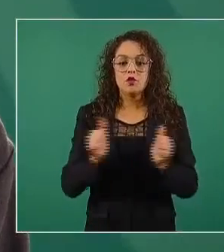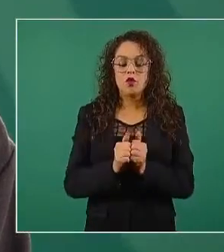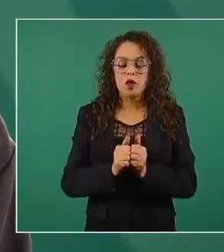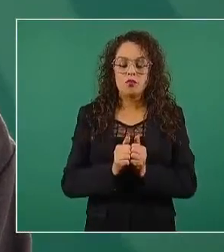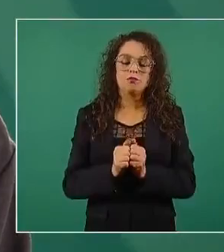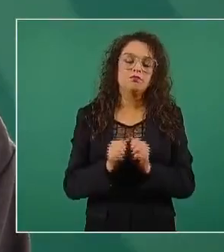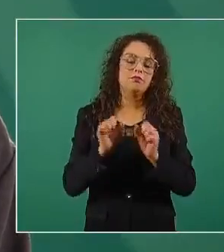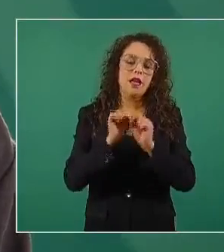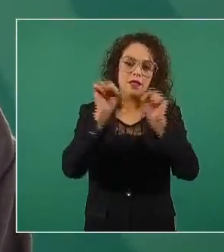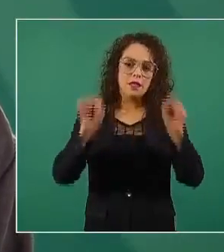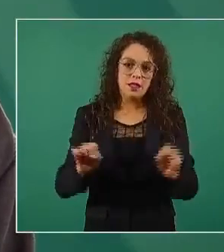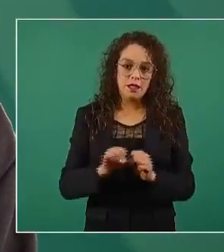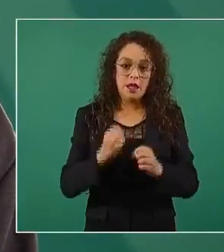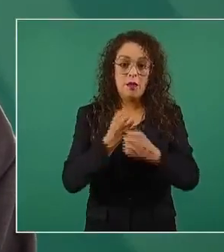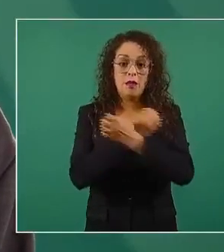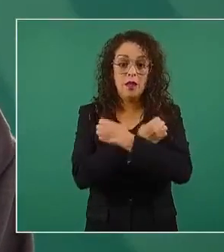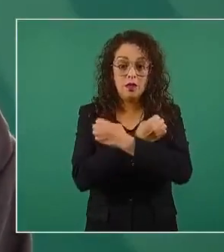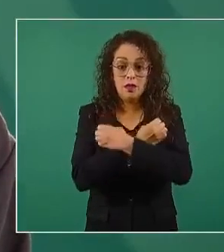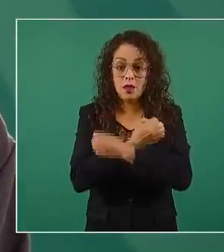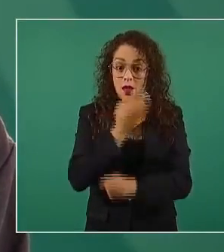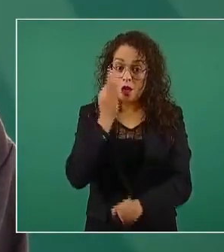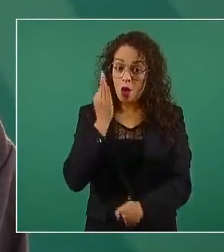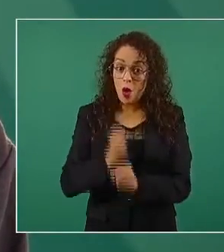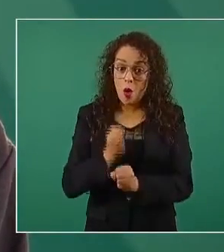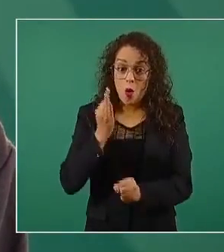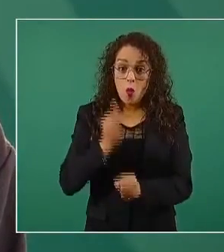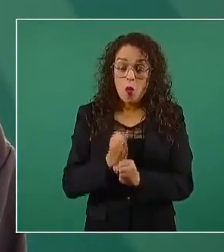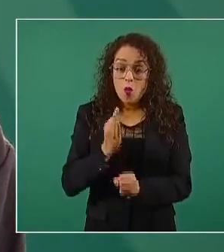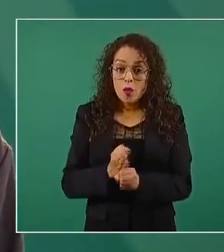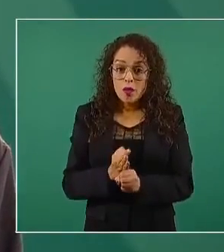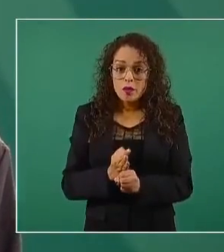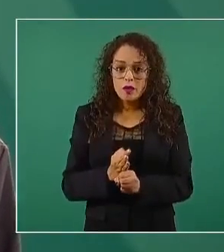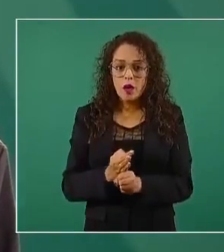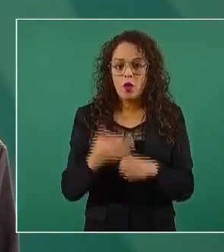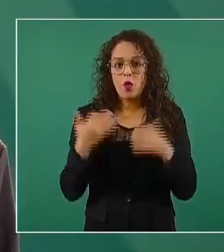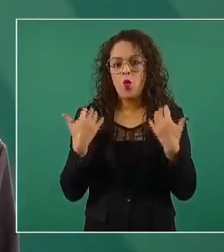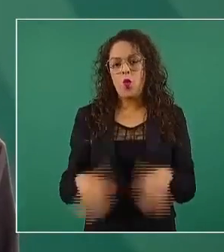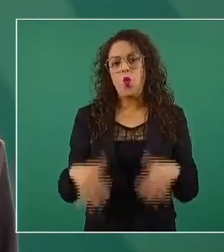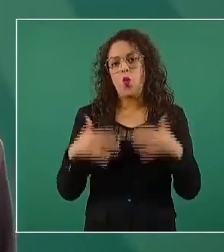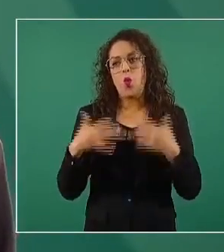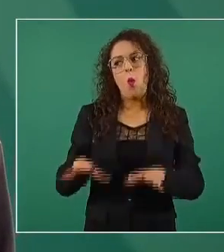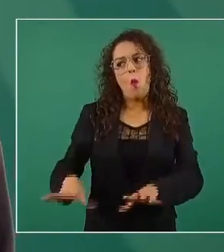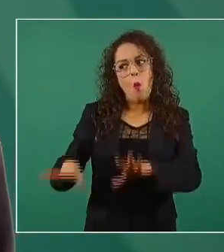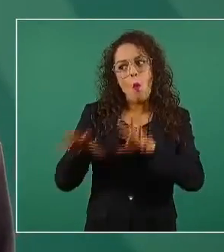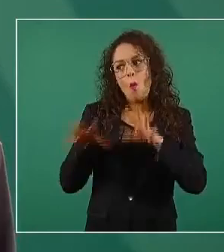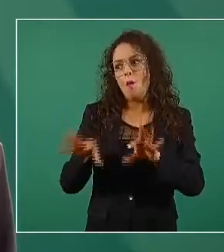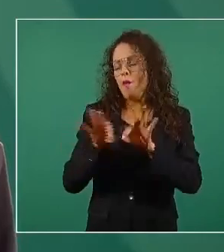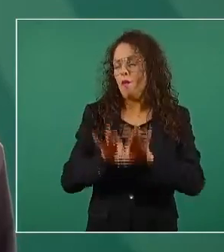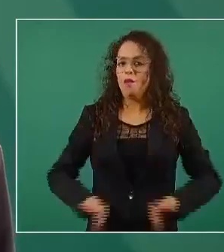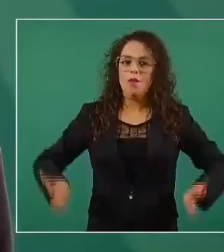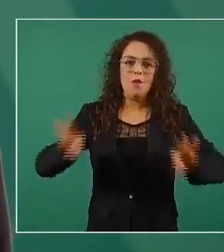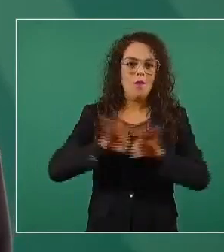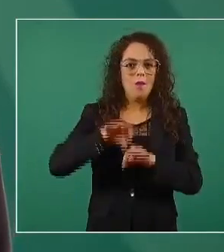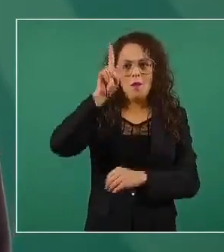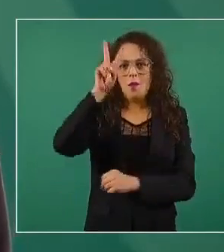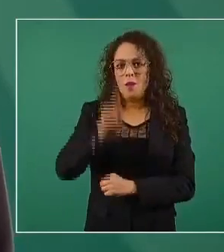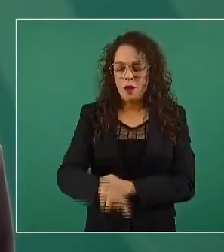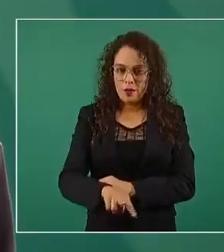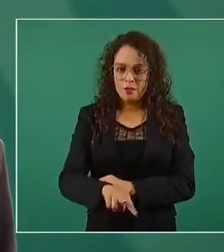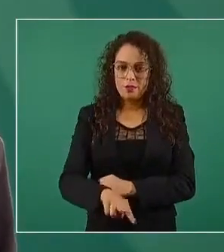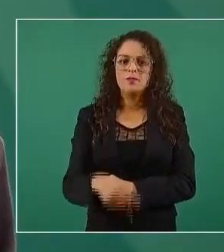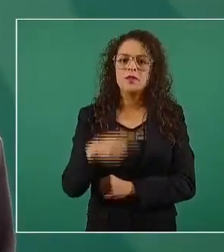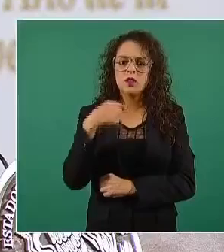viviendo incoadamente, inicialmente, un momento estelar. Una frase que le he